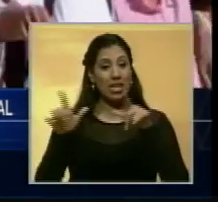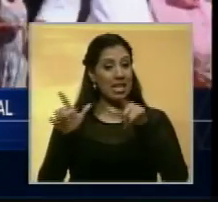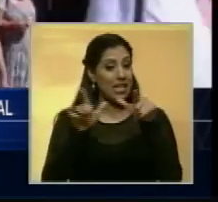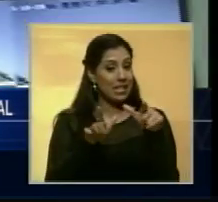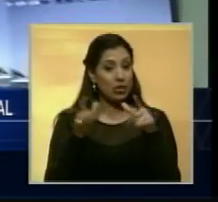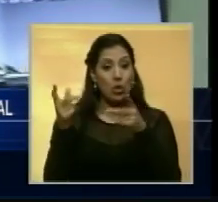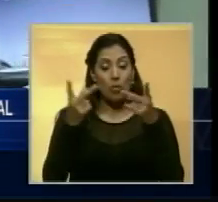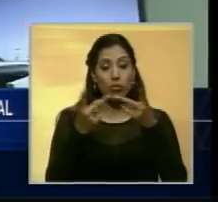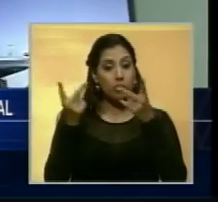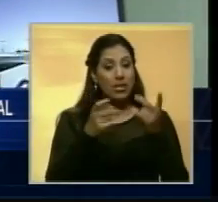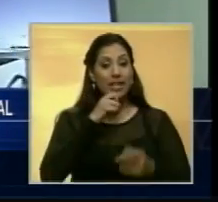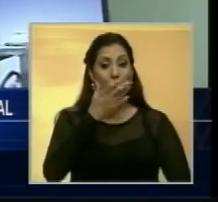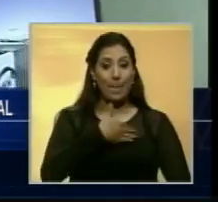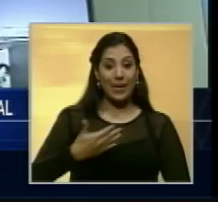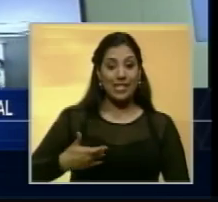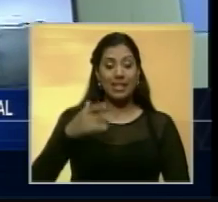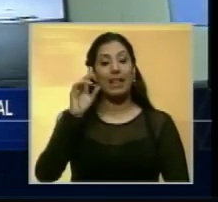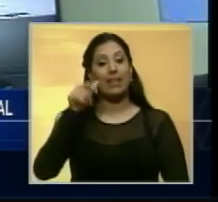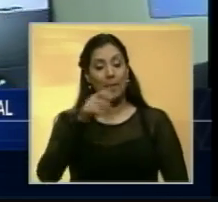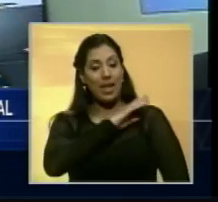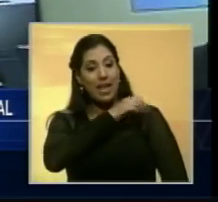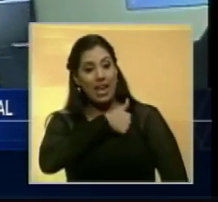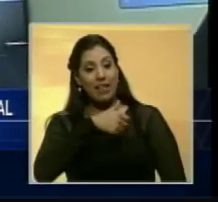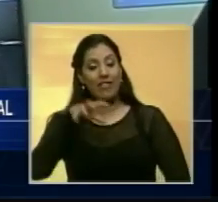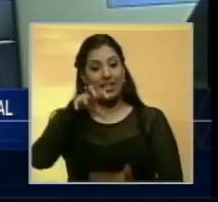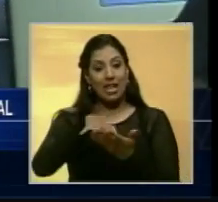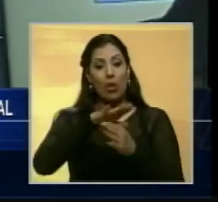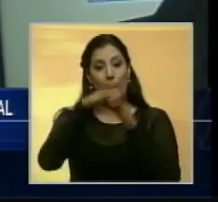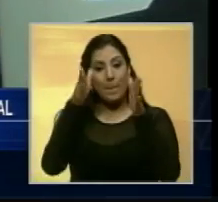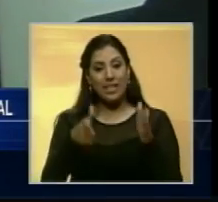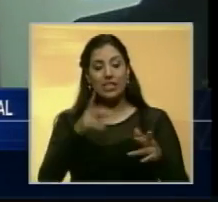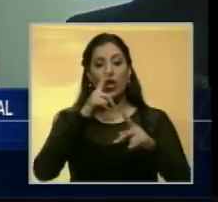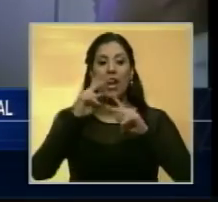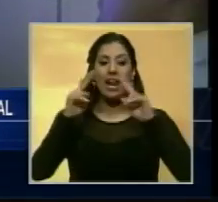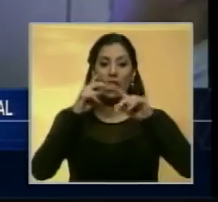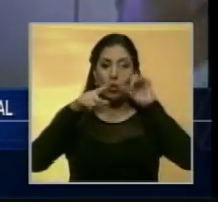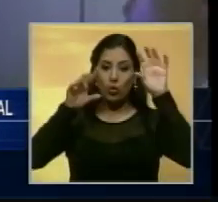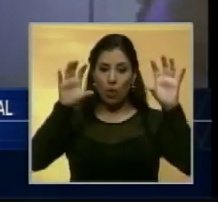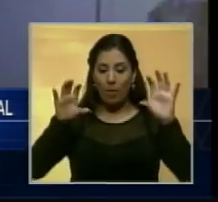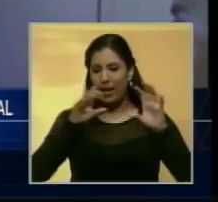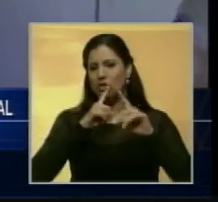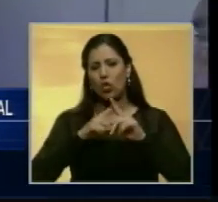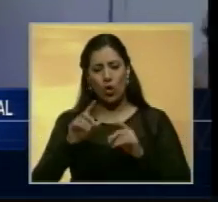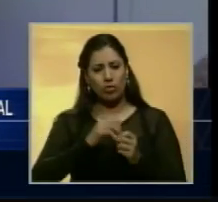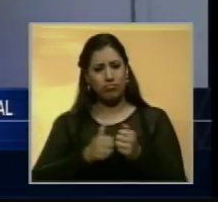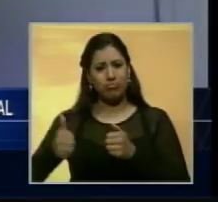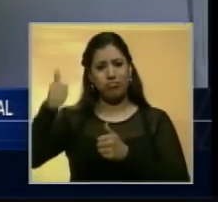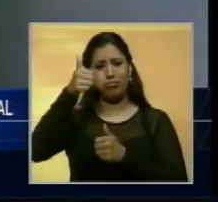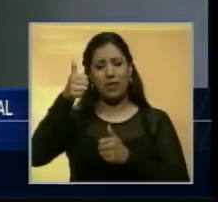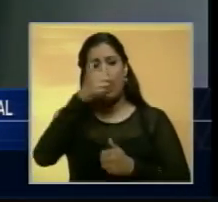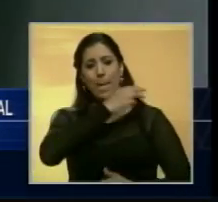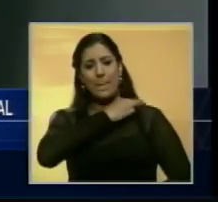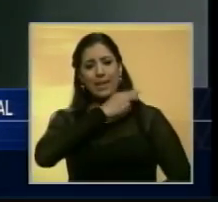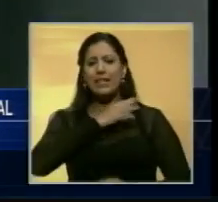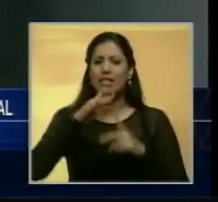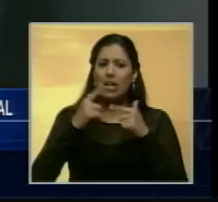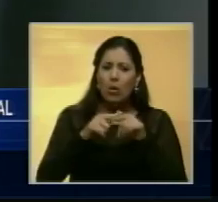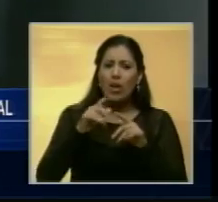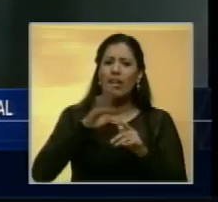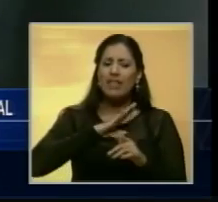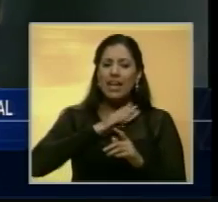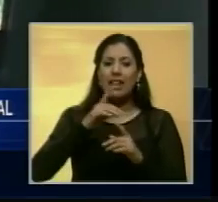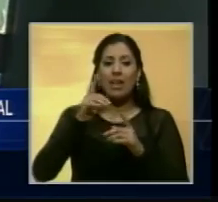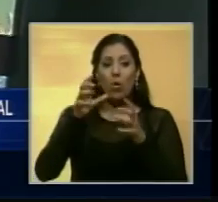para recibir a los presidentes, jefes de Estado, ministros de Relaciones Exteriores y otros altos funcionarios que desde